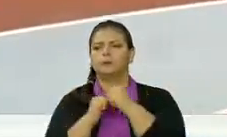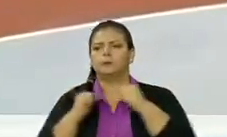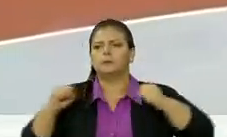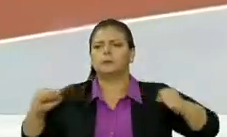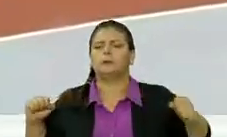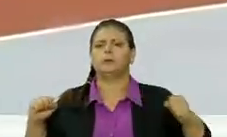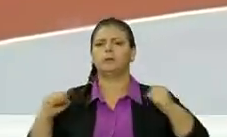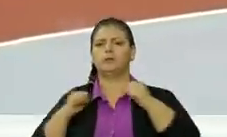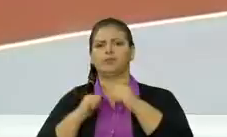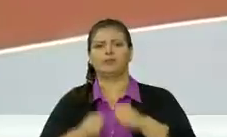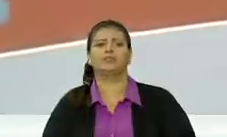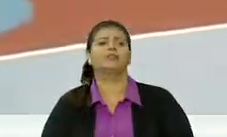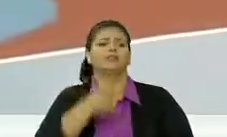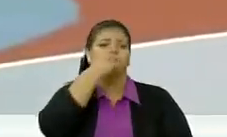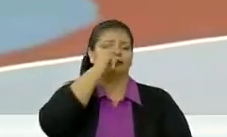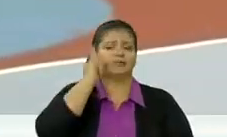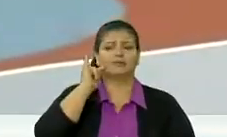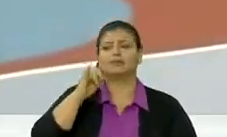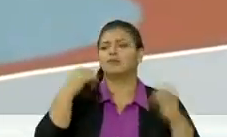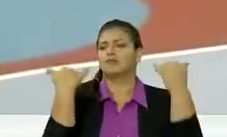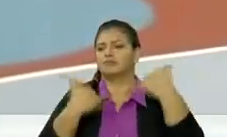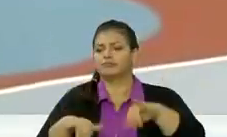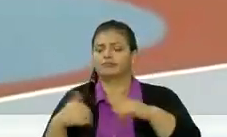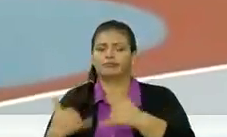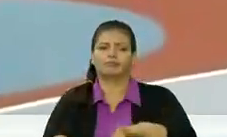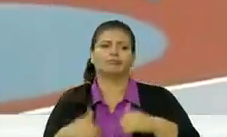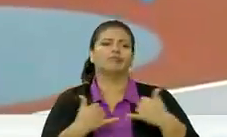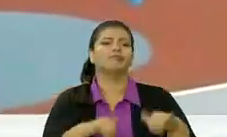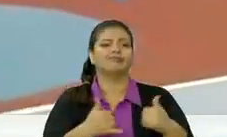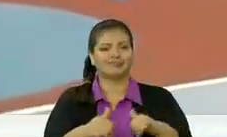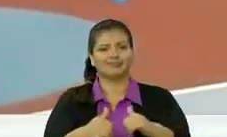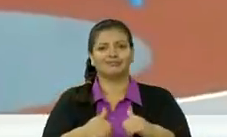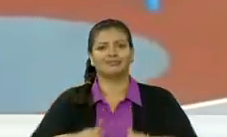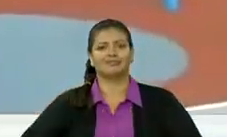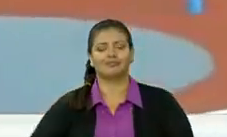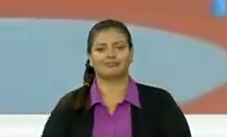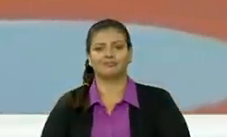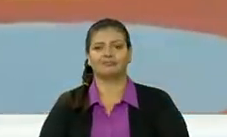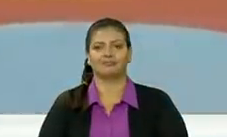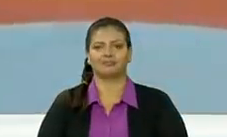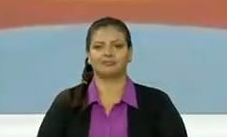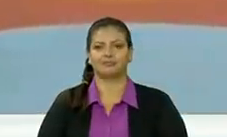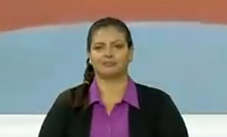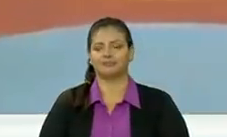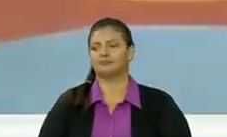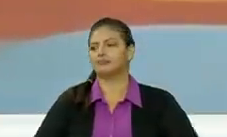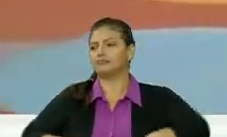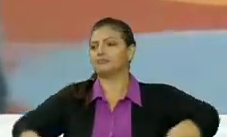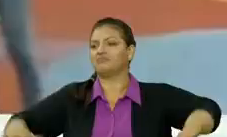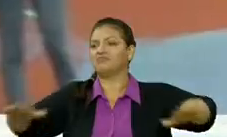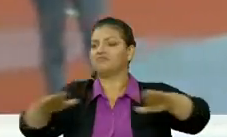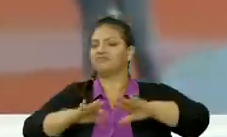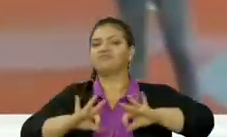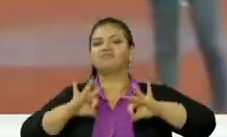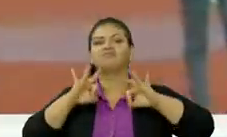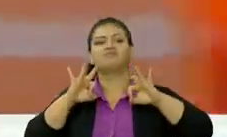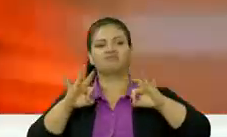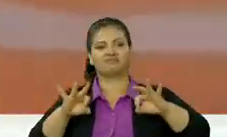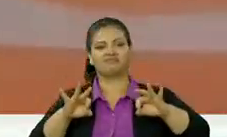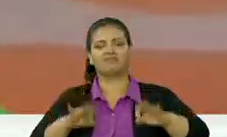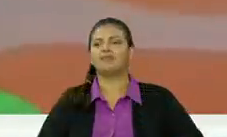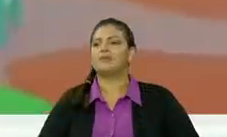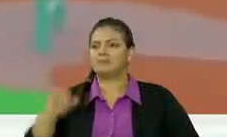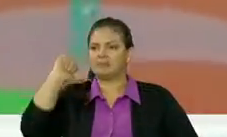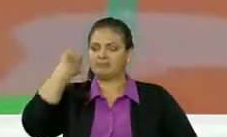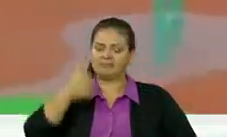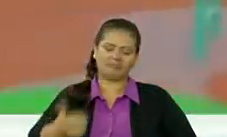esta invitación, para que vengan también a constatar a todos los ciudadanos de que el parque pues está en excelente estado y que pueden venir a